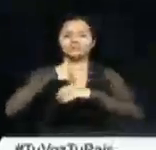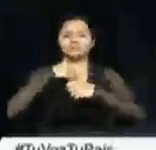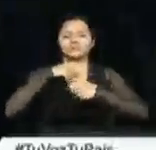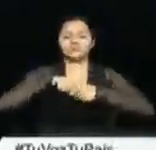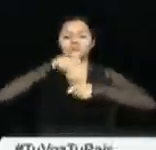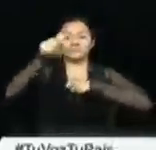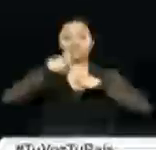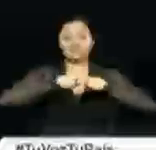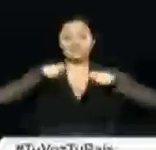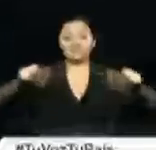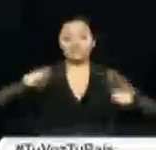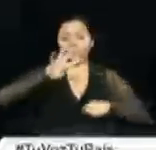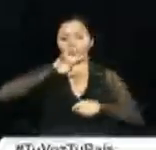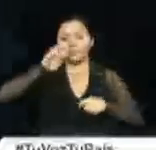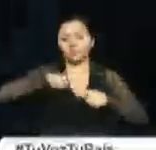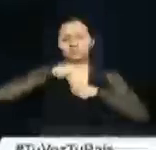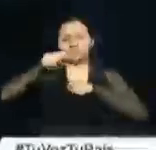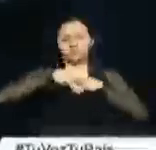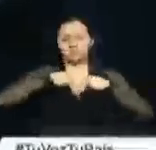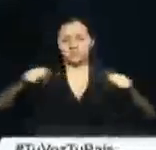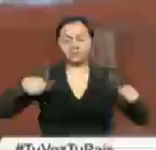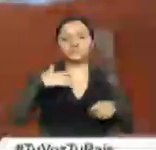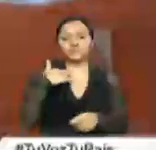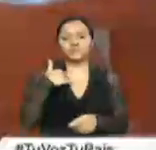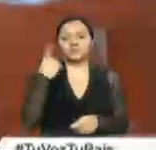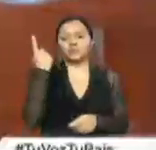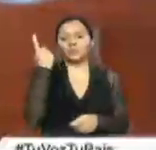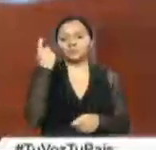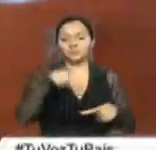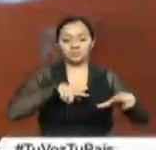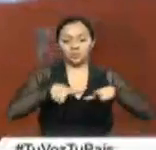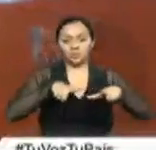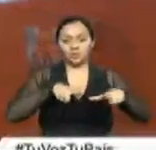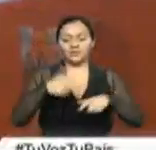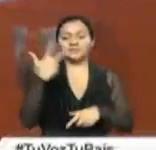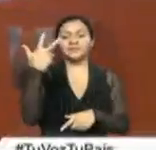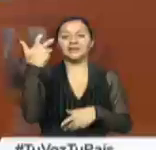de 400 metros y dispone de 11 áreas. Serán 13